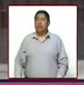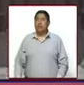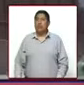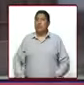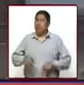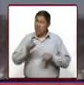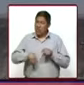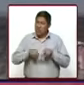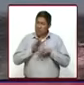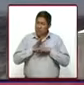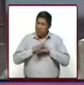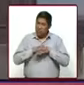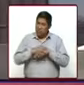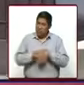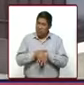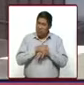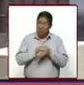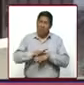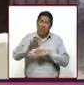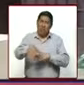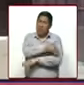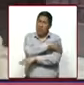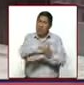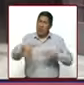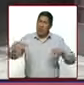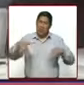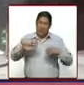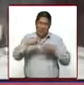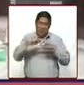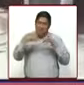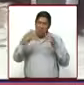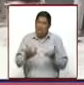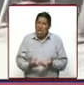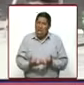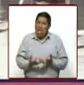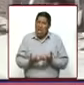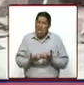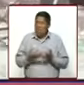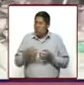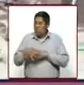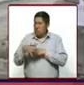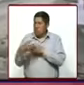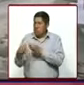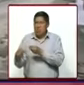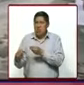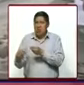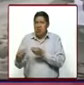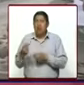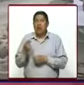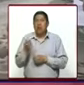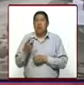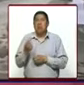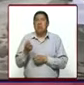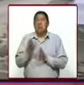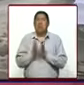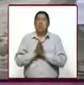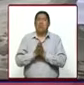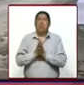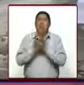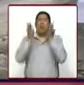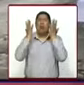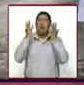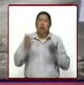Incómodo caminar acá a la calle. Hay que esquivar las piedras, hay que andar entre el barro y el escombro. Que se apuren, que agiliten un poco